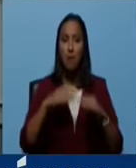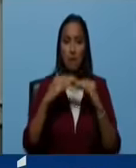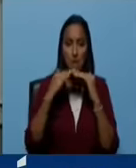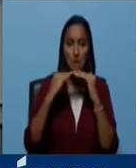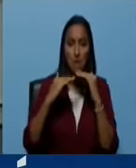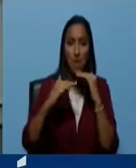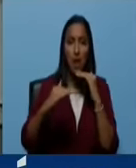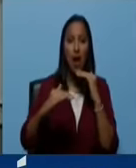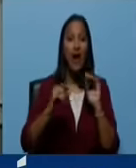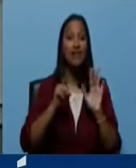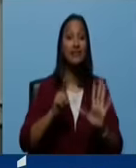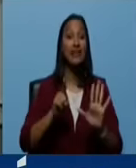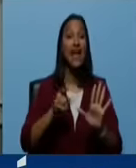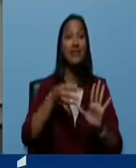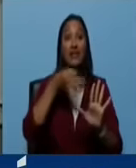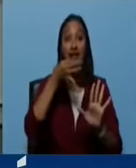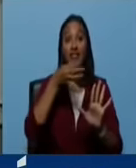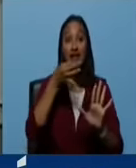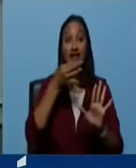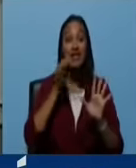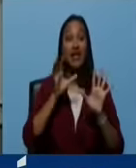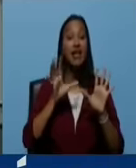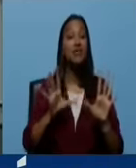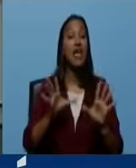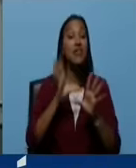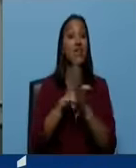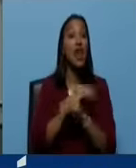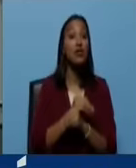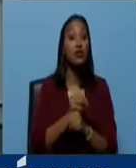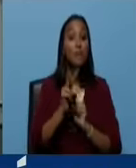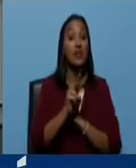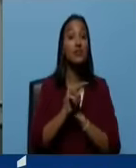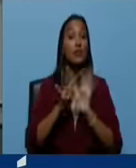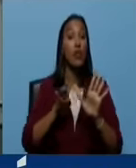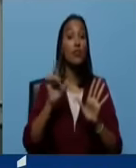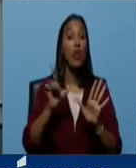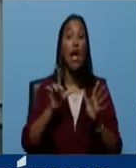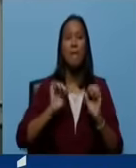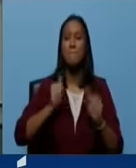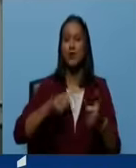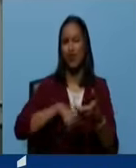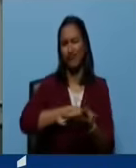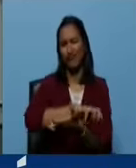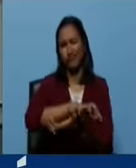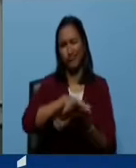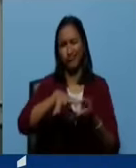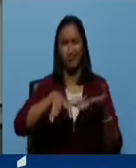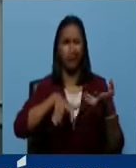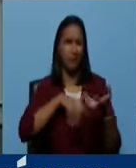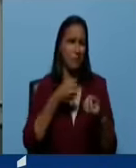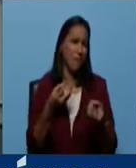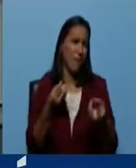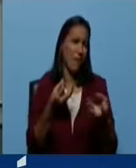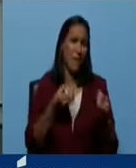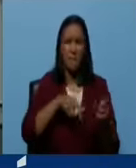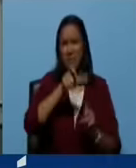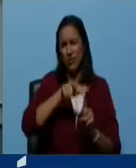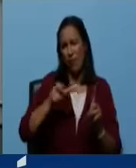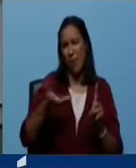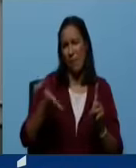Entre las 6 de la tarde y las 10 de la noche del 29 de julio fue todo el poder de fuego criminal que usaron, pero también